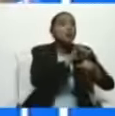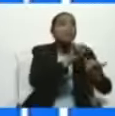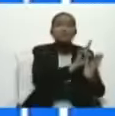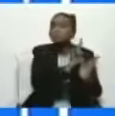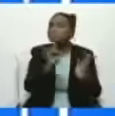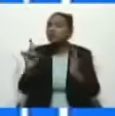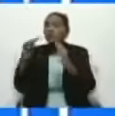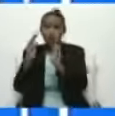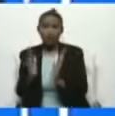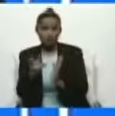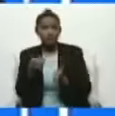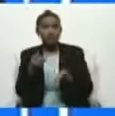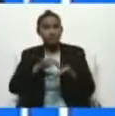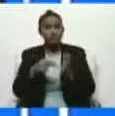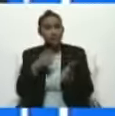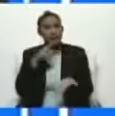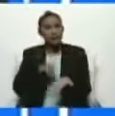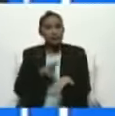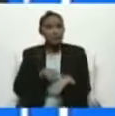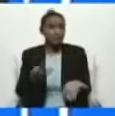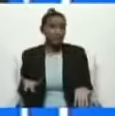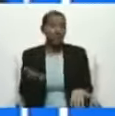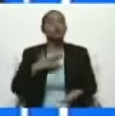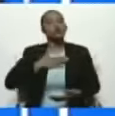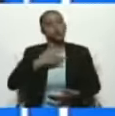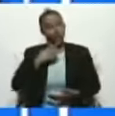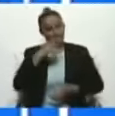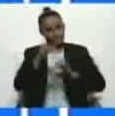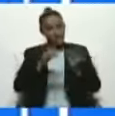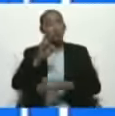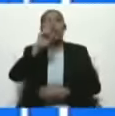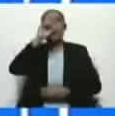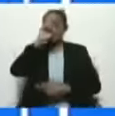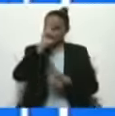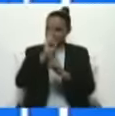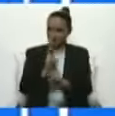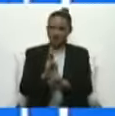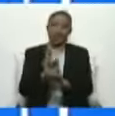Es la verdad. Y lo digo con respeto.